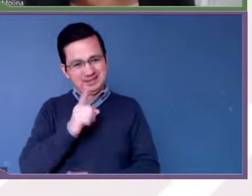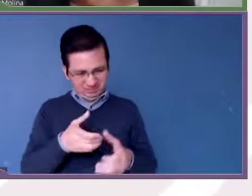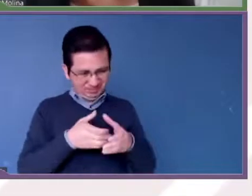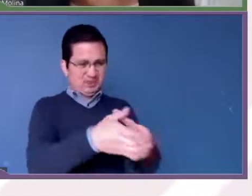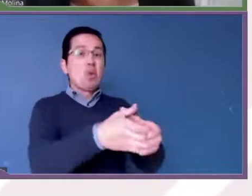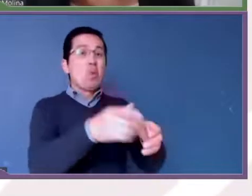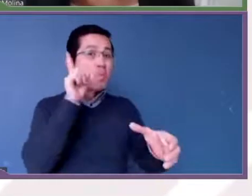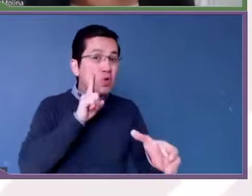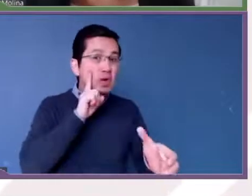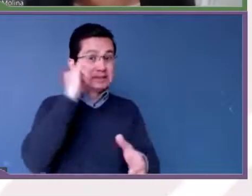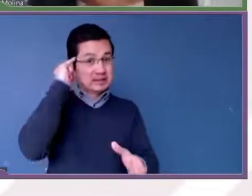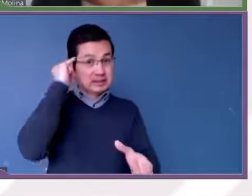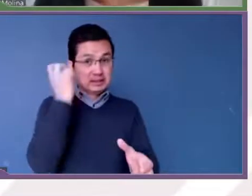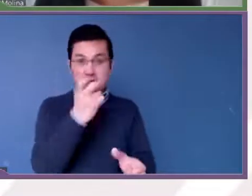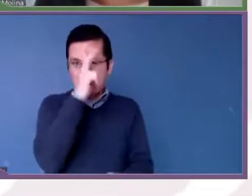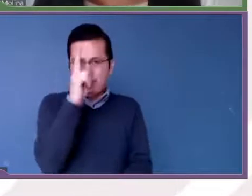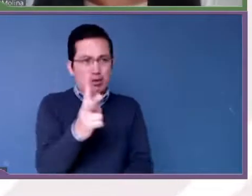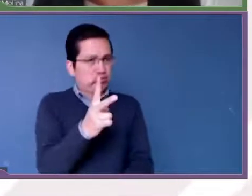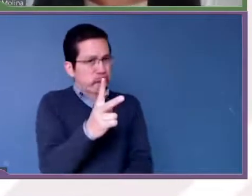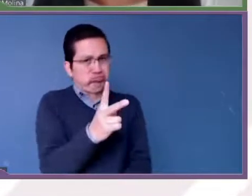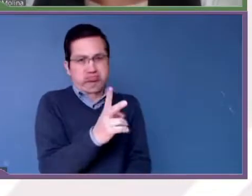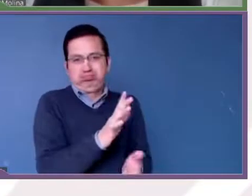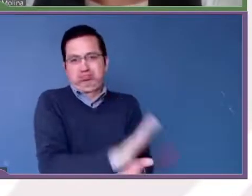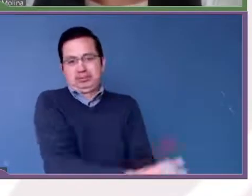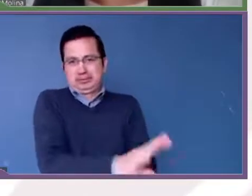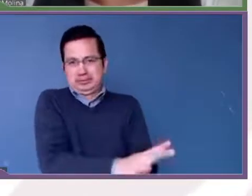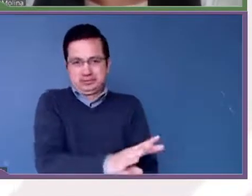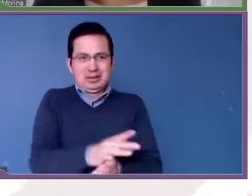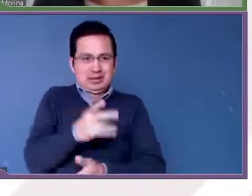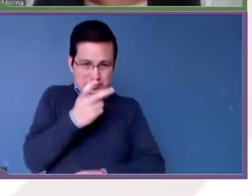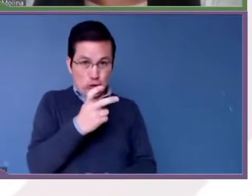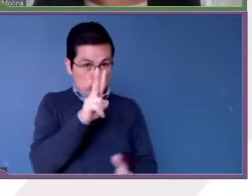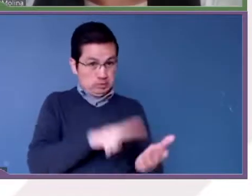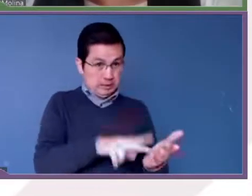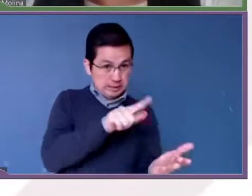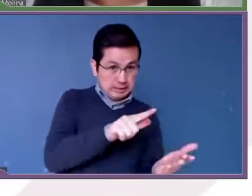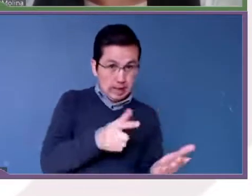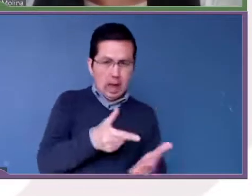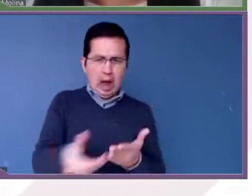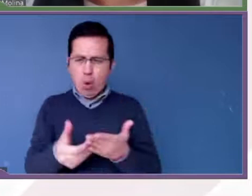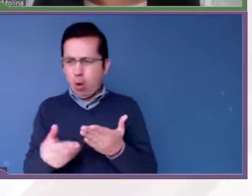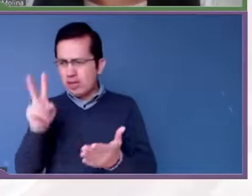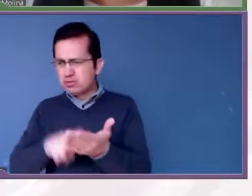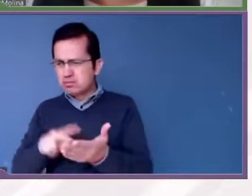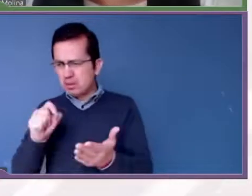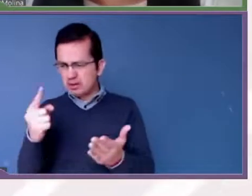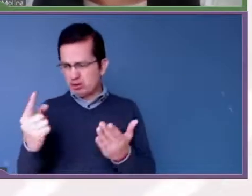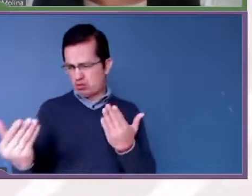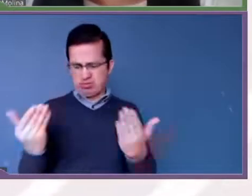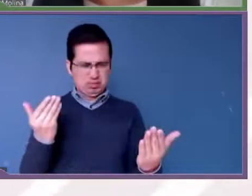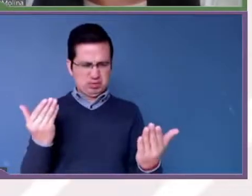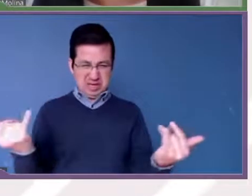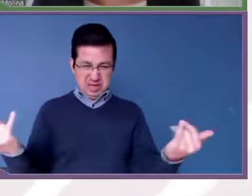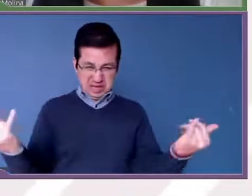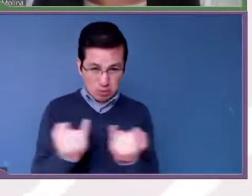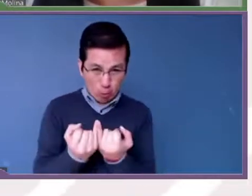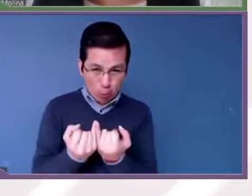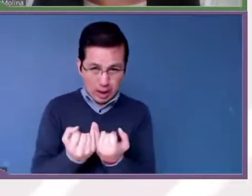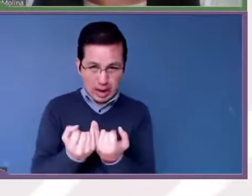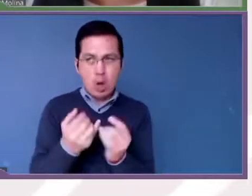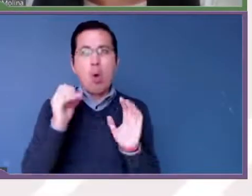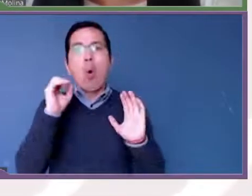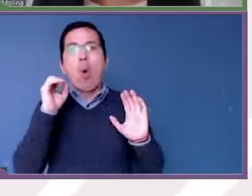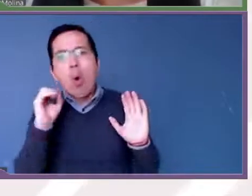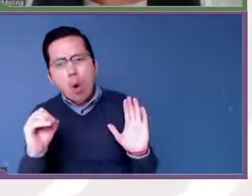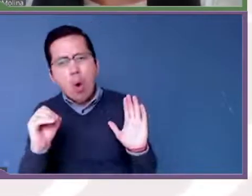indígena? ¿Cómo ves? ¿Se ha movido? ¿Seguimos en lo mismo? ¿O realmente estas narrativas han empujado, han impulsado